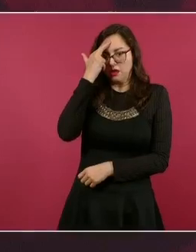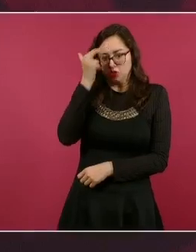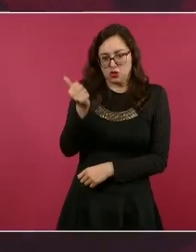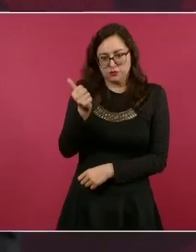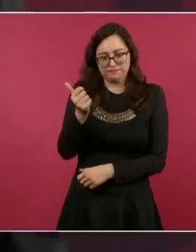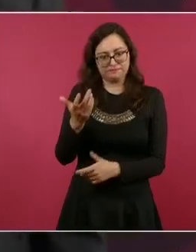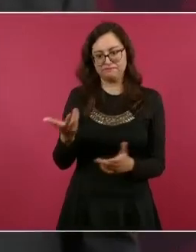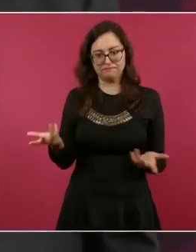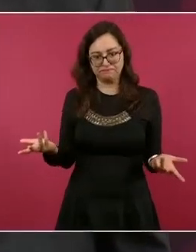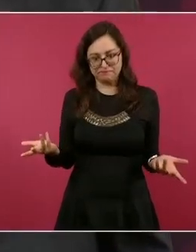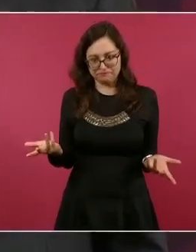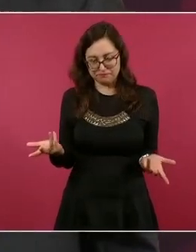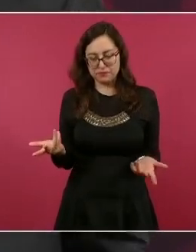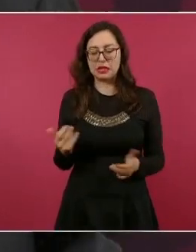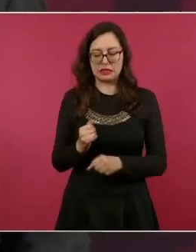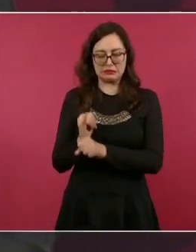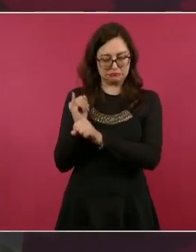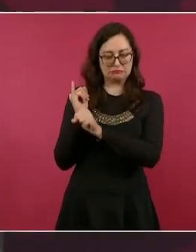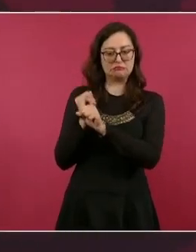los magistrados